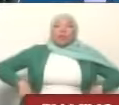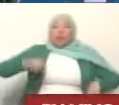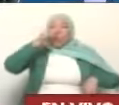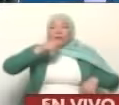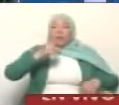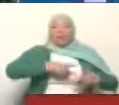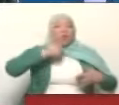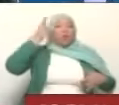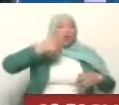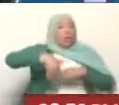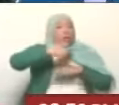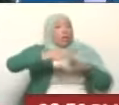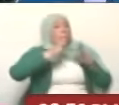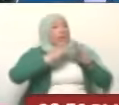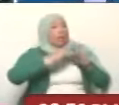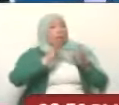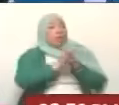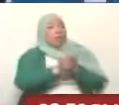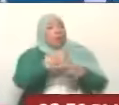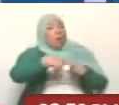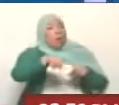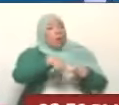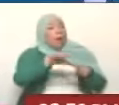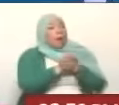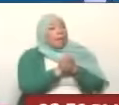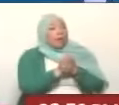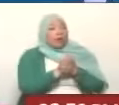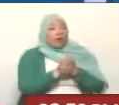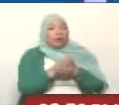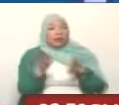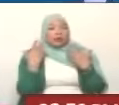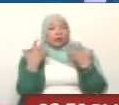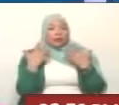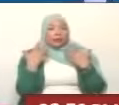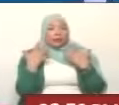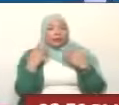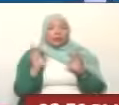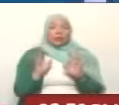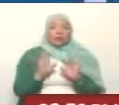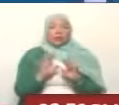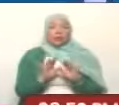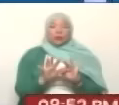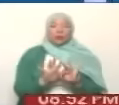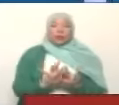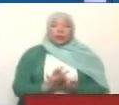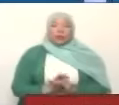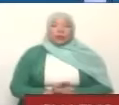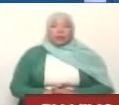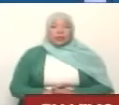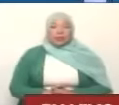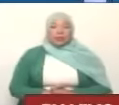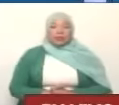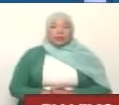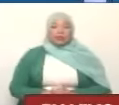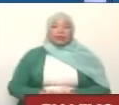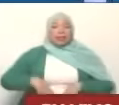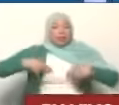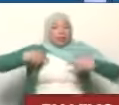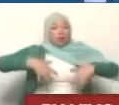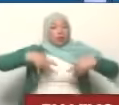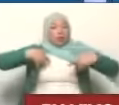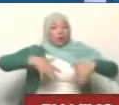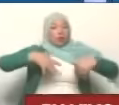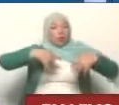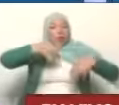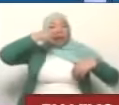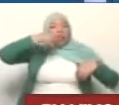Diosdado, Diosdado está en la casa de no sé quién. Mira, y se dio la marcha